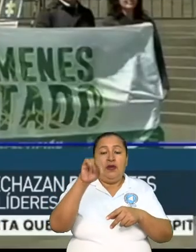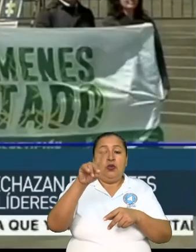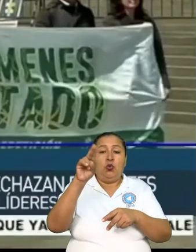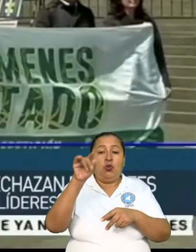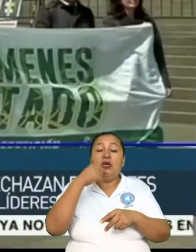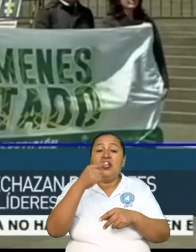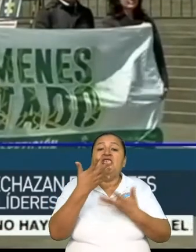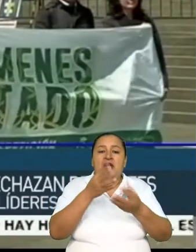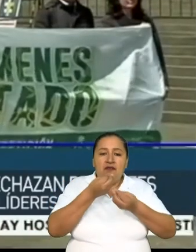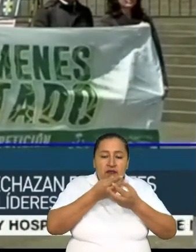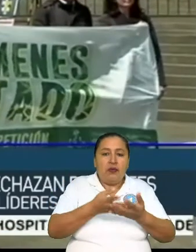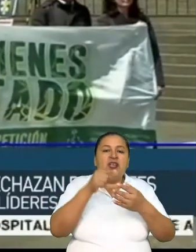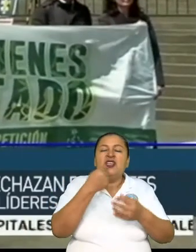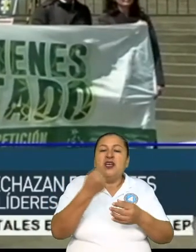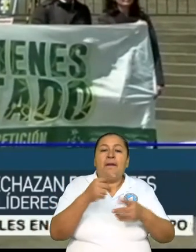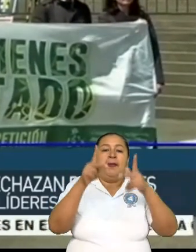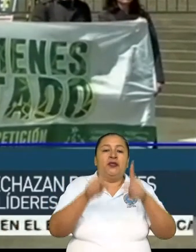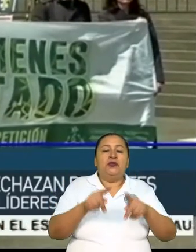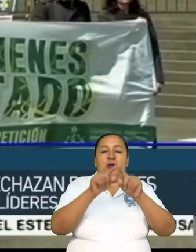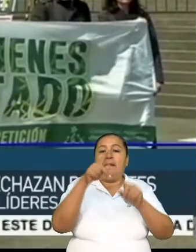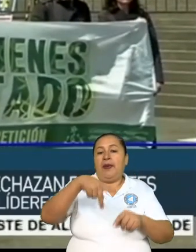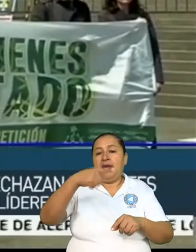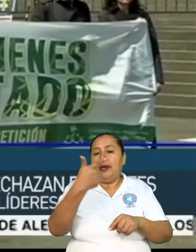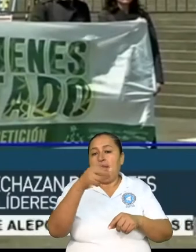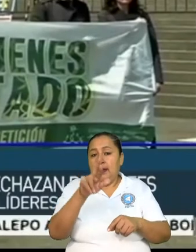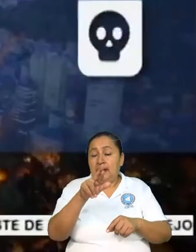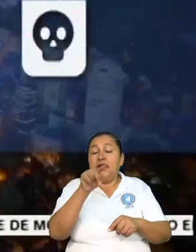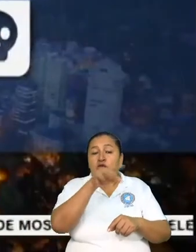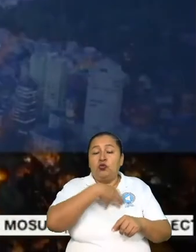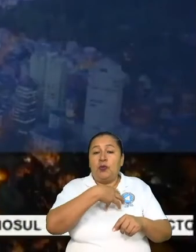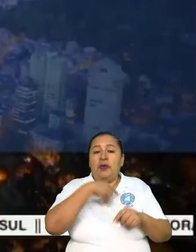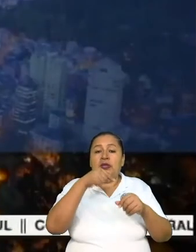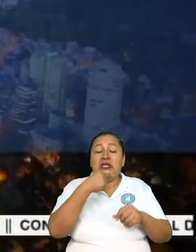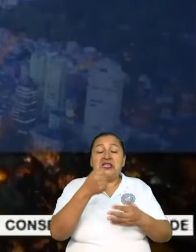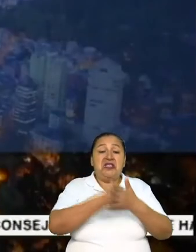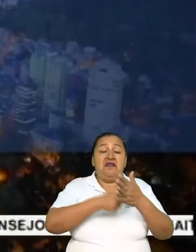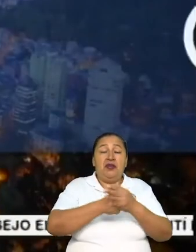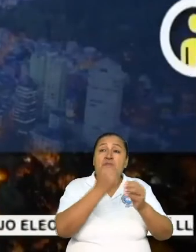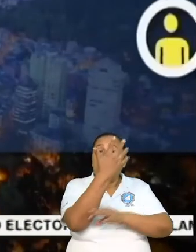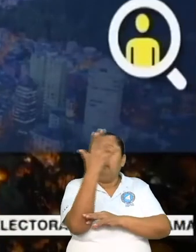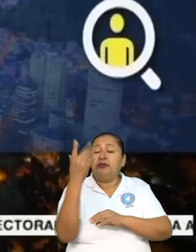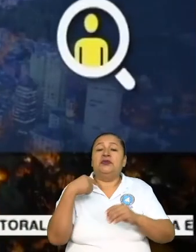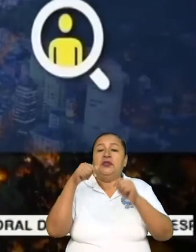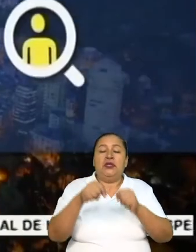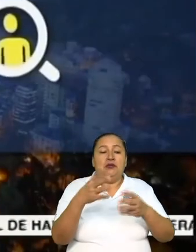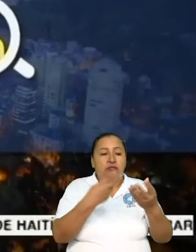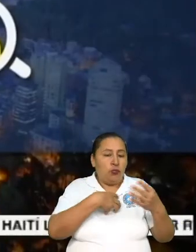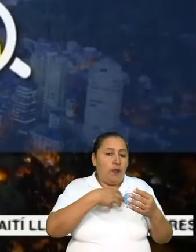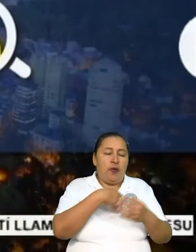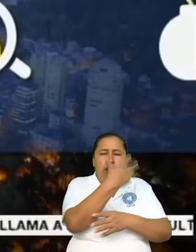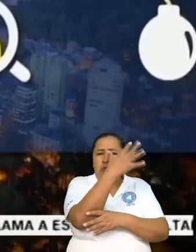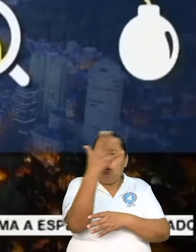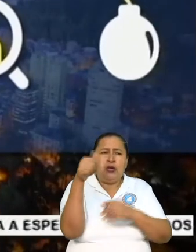se ha pronunciado es el Procurador General de la Nación, quien refirió que la defensa del medio ambiente y de la riqueza de los bosques